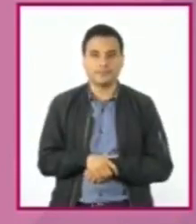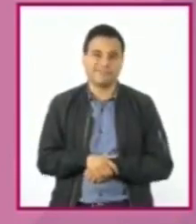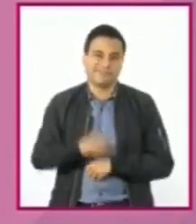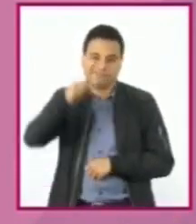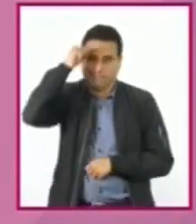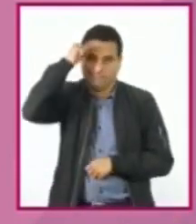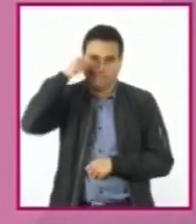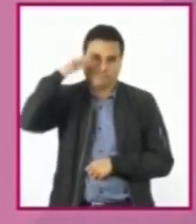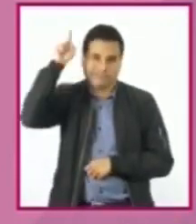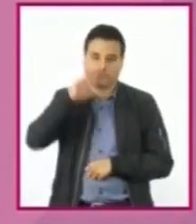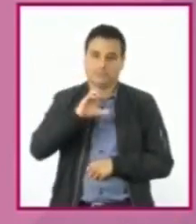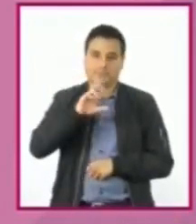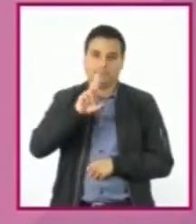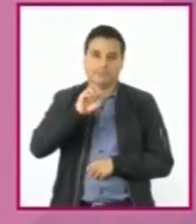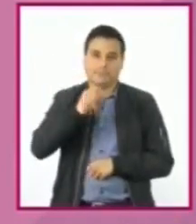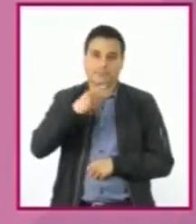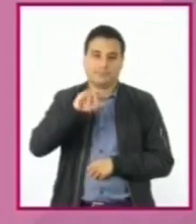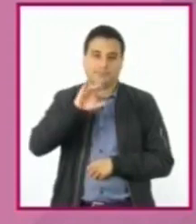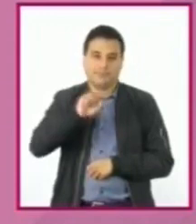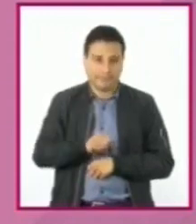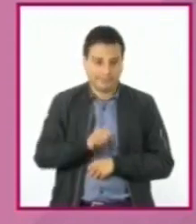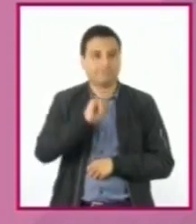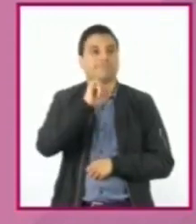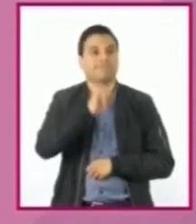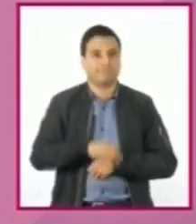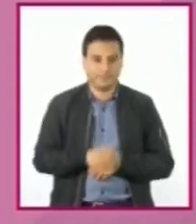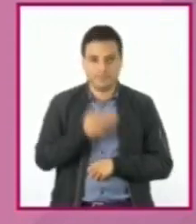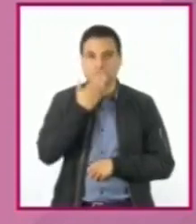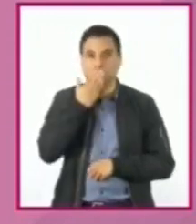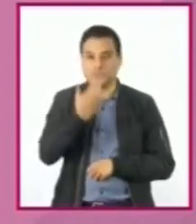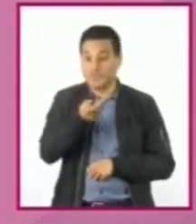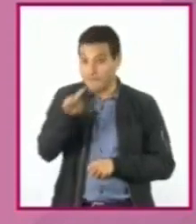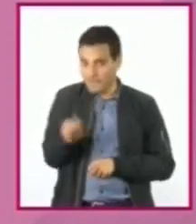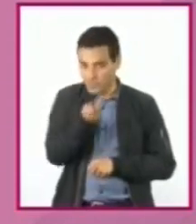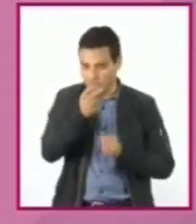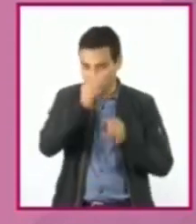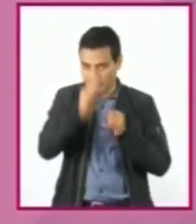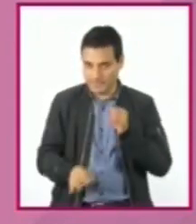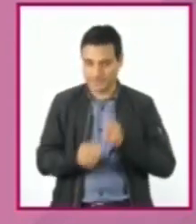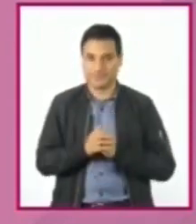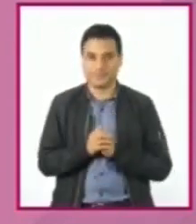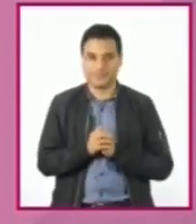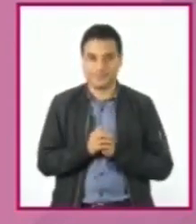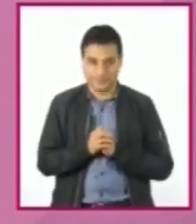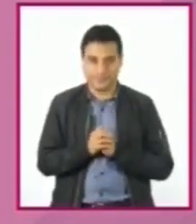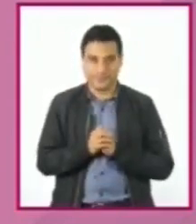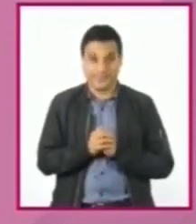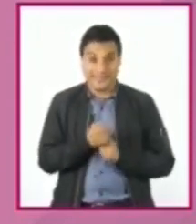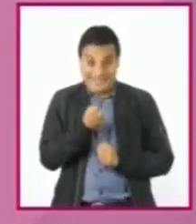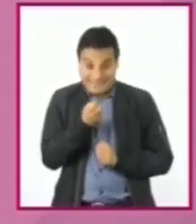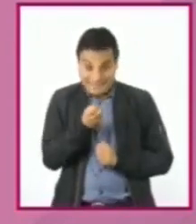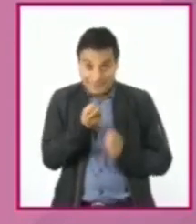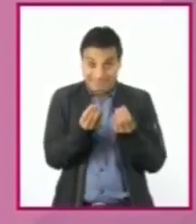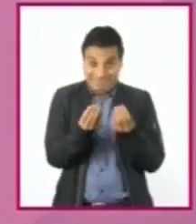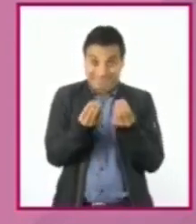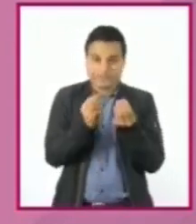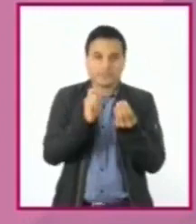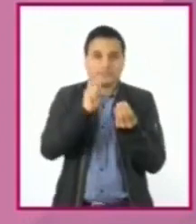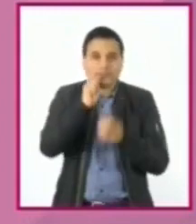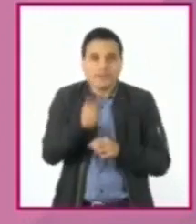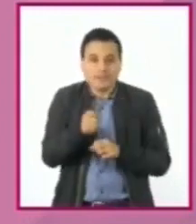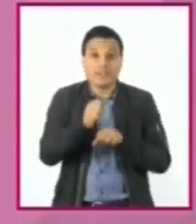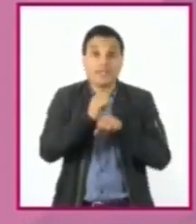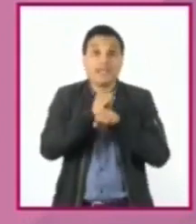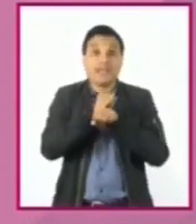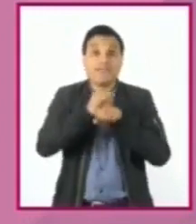Está fácil. Croquis. Así es. Y por último, es una representación visual de los